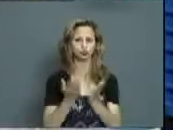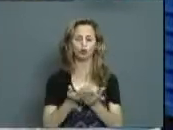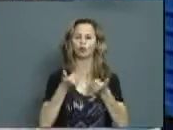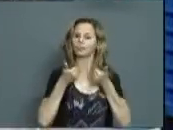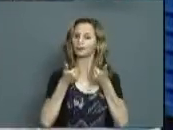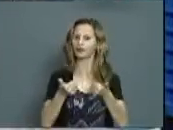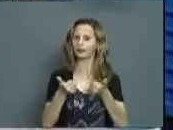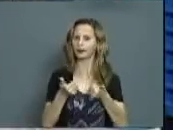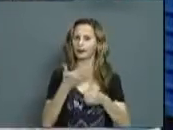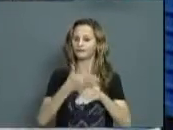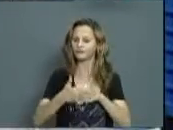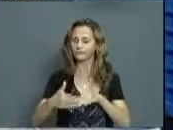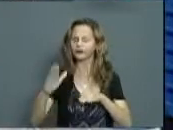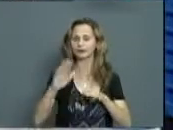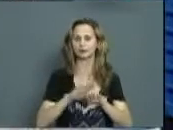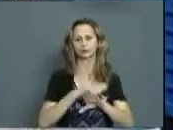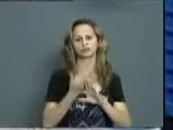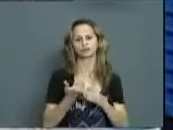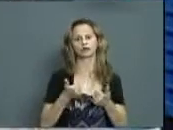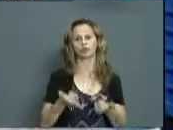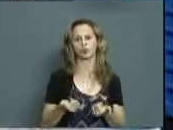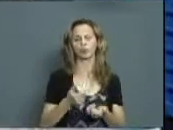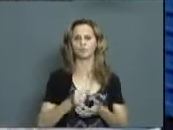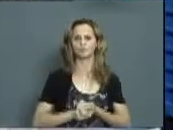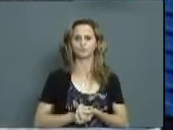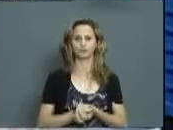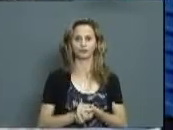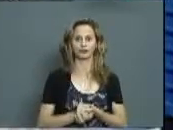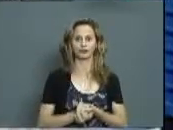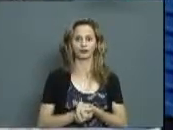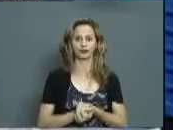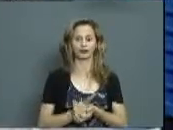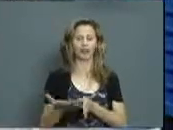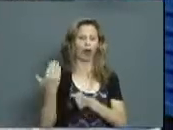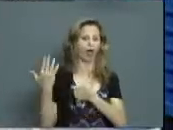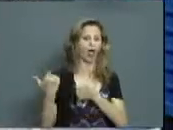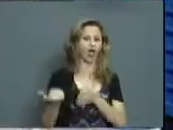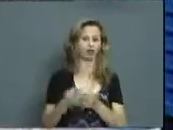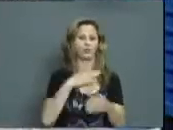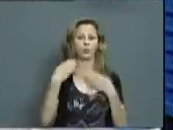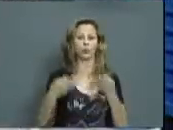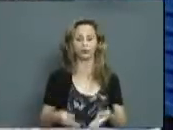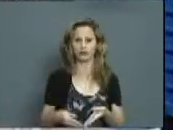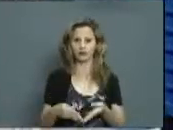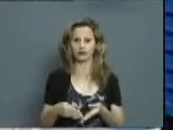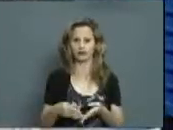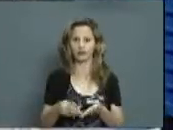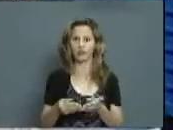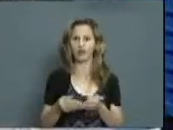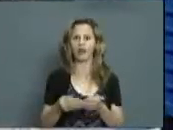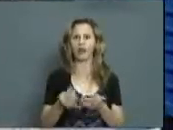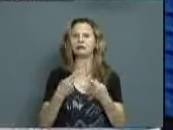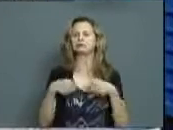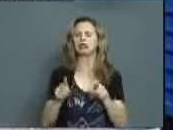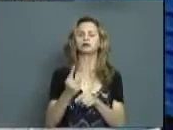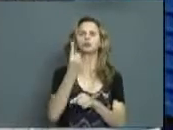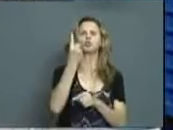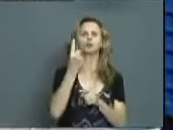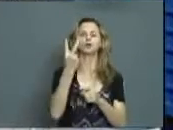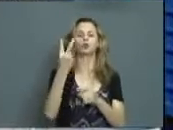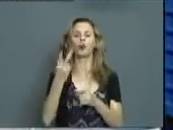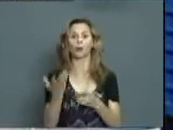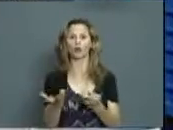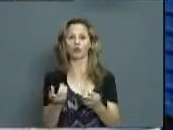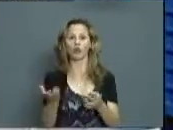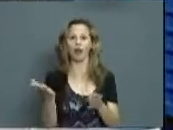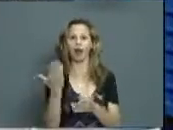y cuatro meses de la enfermedad, la mortalidad en Holguín era extremadamente rara, porque las personas llegaban temprano, se iniciaban los protocolos de manera adecuada. En